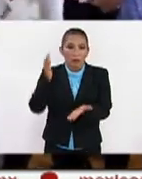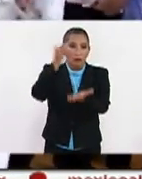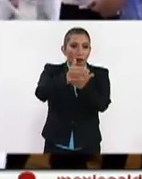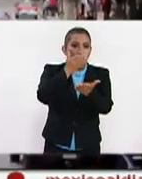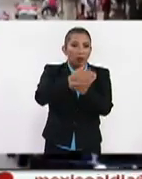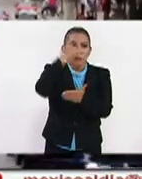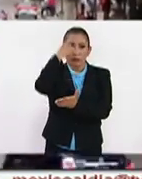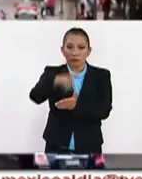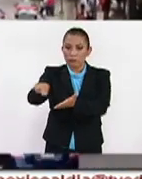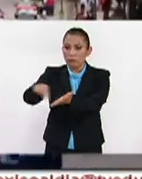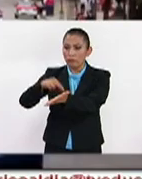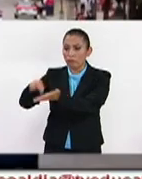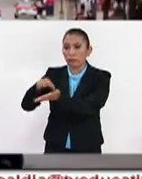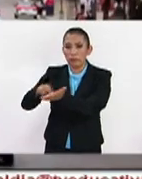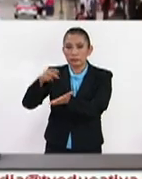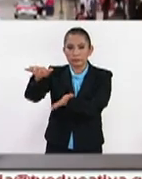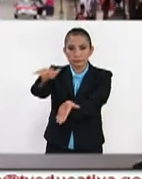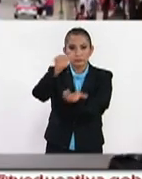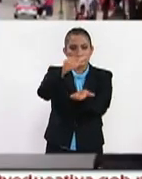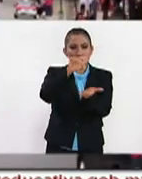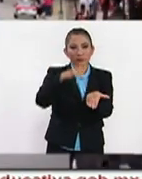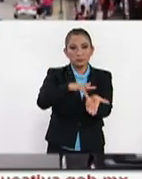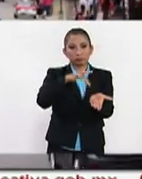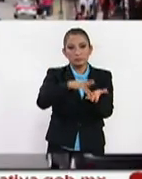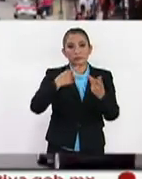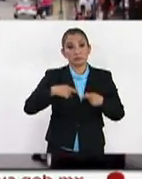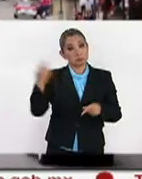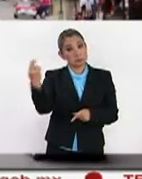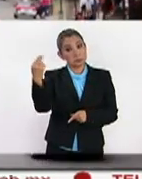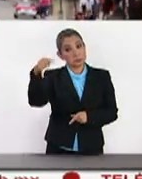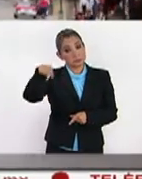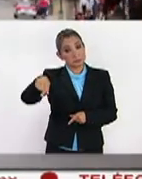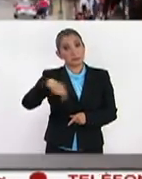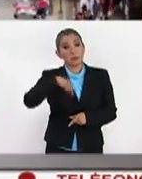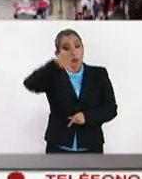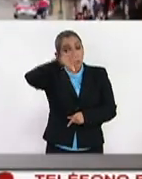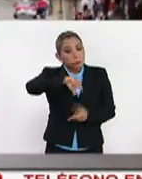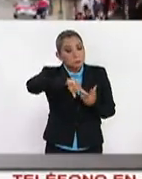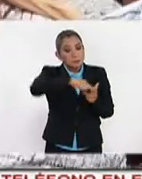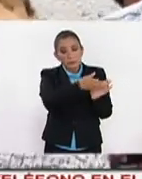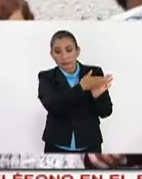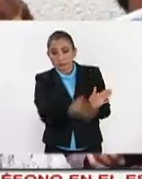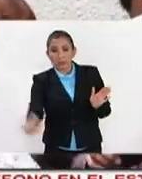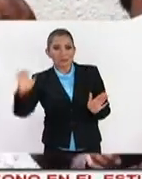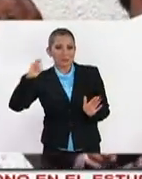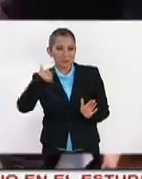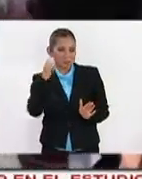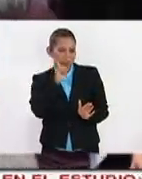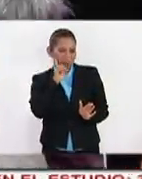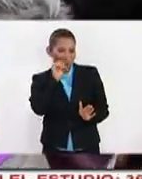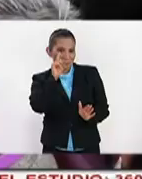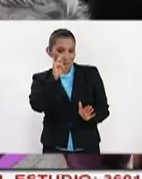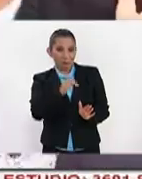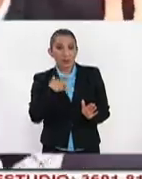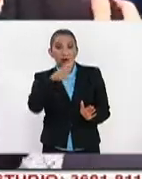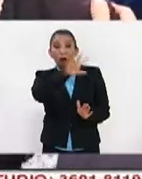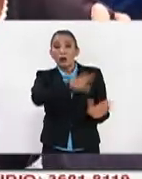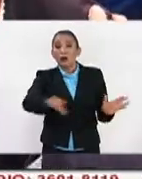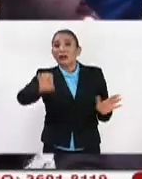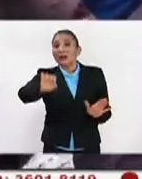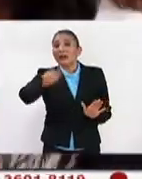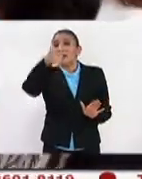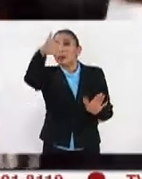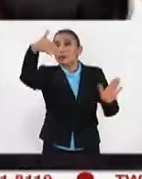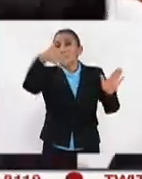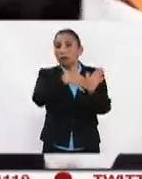para recabar el porcentaje de apoyo ciudadano requerido. A partir de hoy, La expanista buscará reunir las